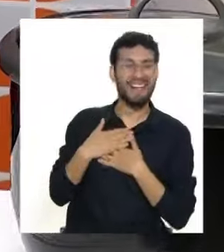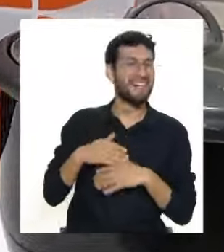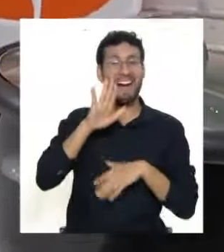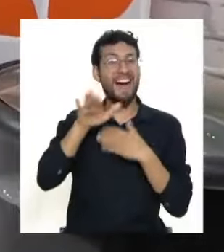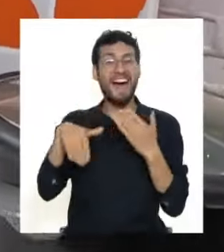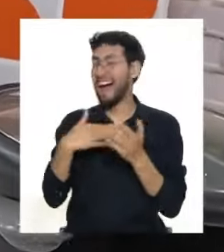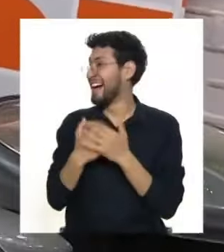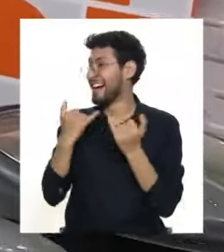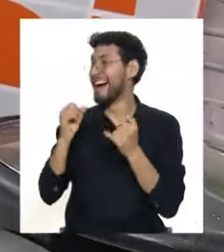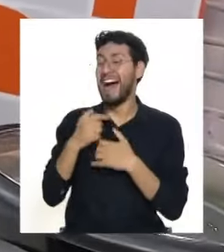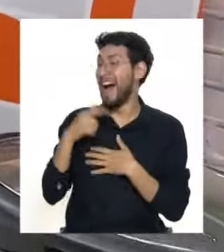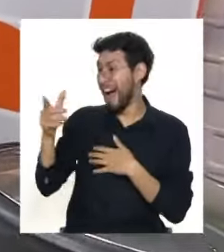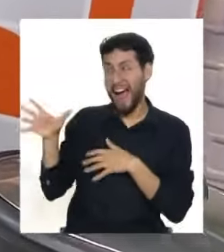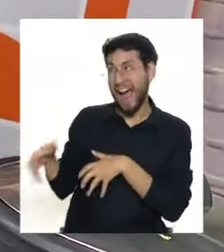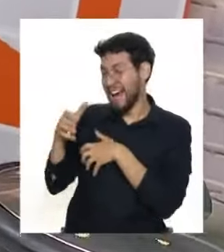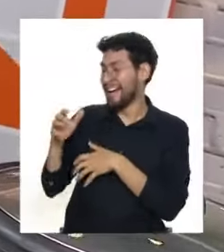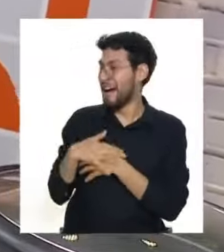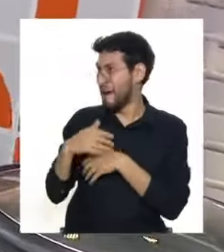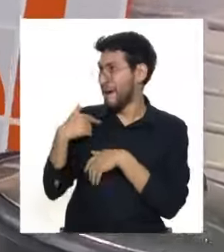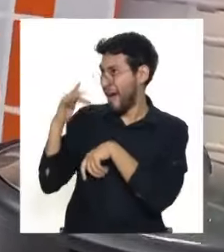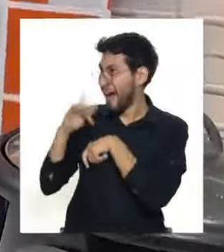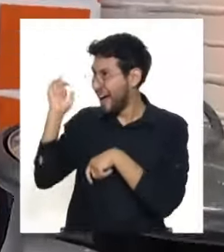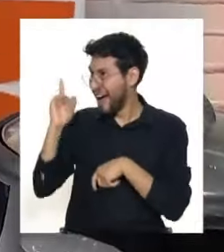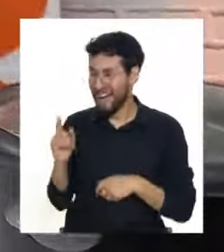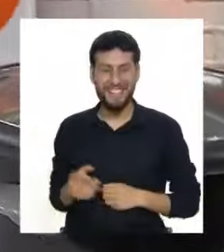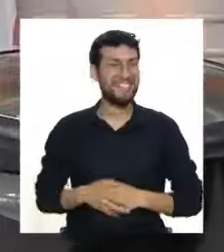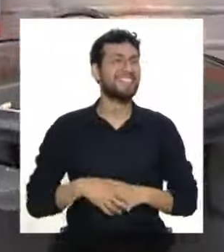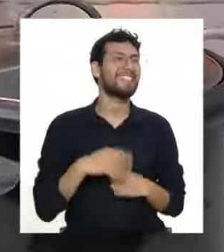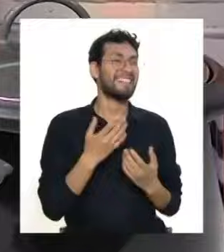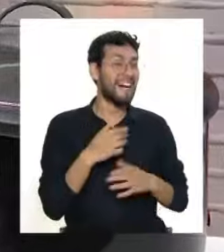Todo lo que hace para agarrarme la pierna. ¡Oye!